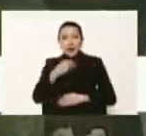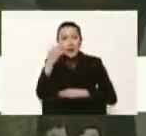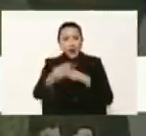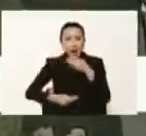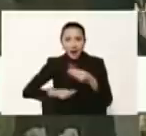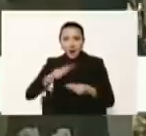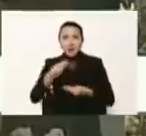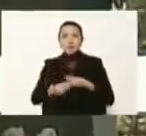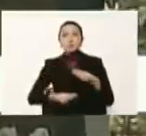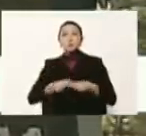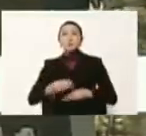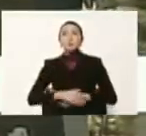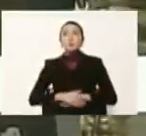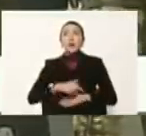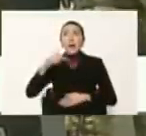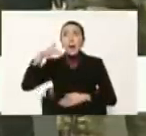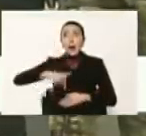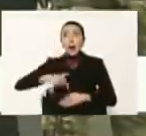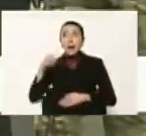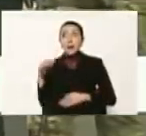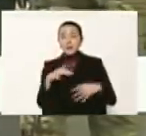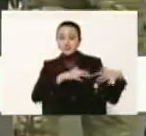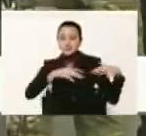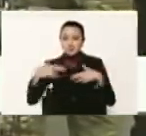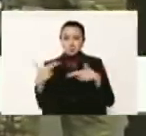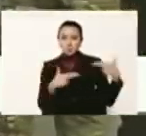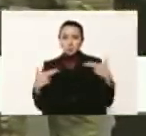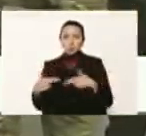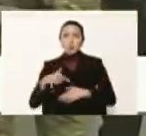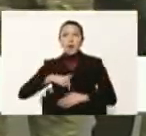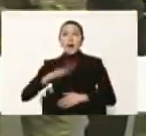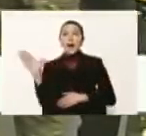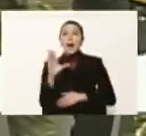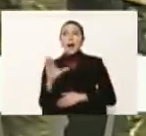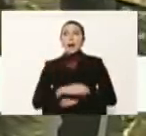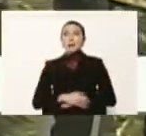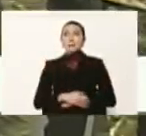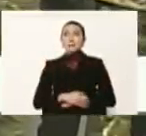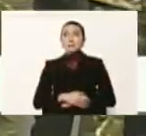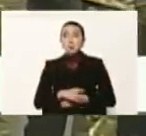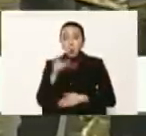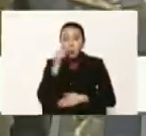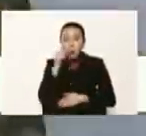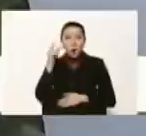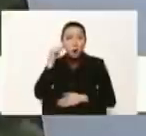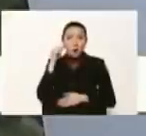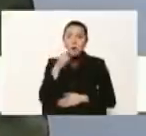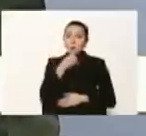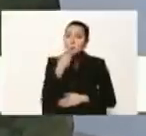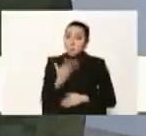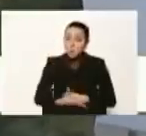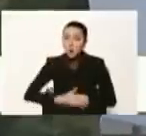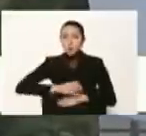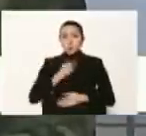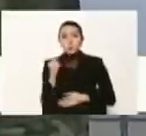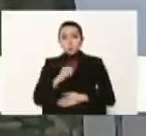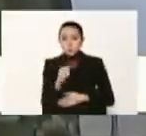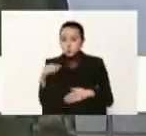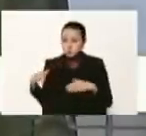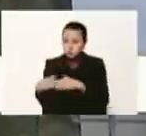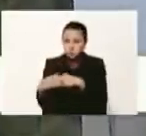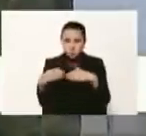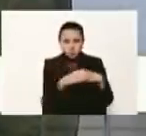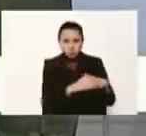en nuestra ciudad capital. Nuestros hombres y mujeres de bien de nuestros organismos de seguridad